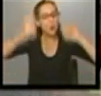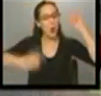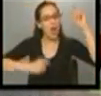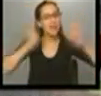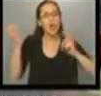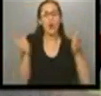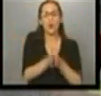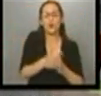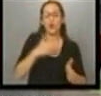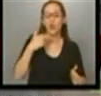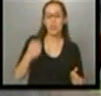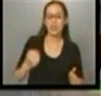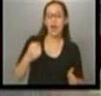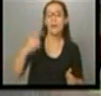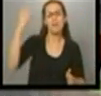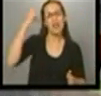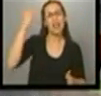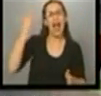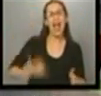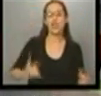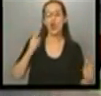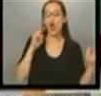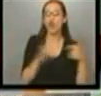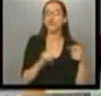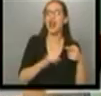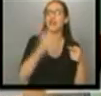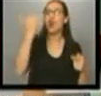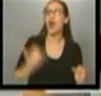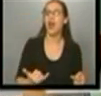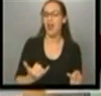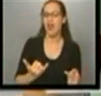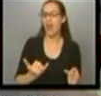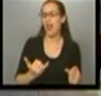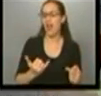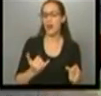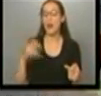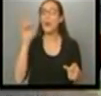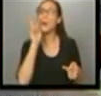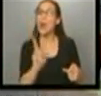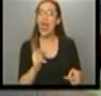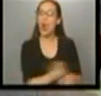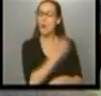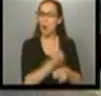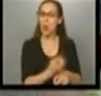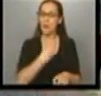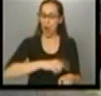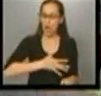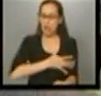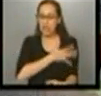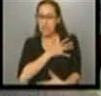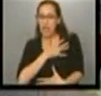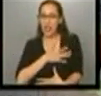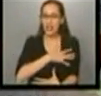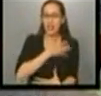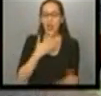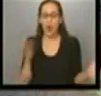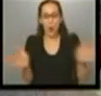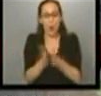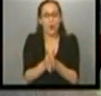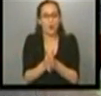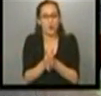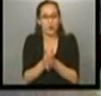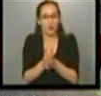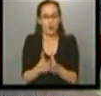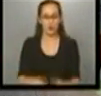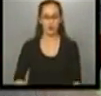de estar con ella de algún modo en otro plano. Es como una posibilidad muy interesante para seguir adelante en la